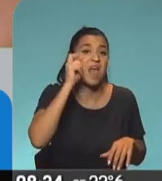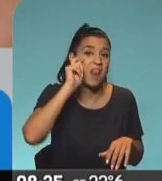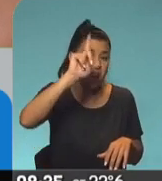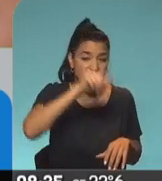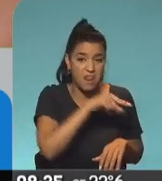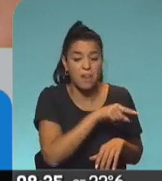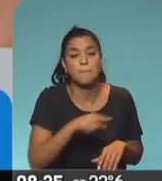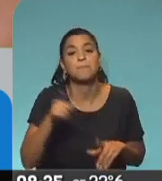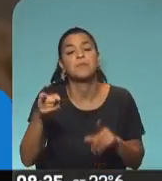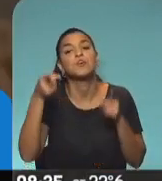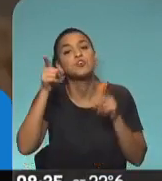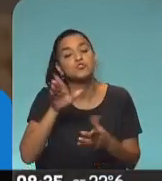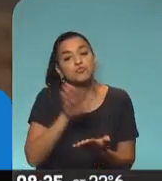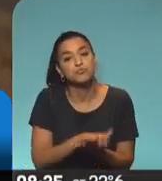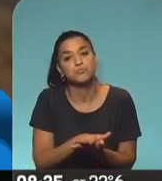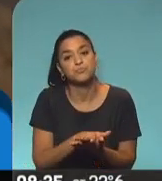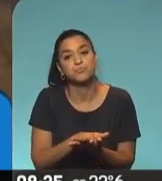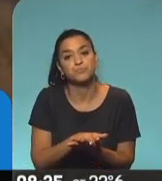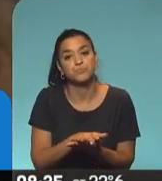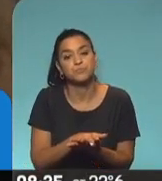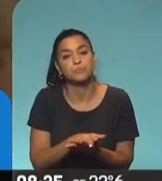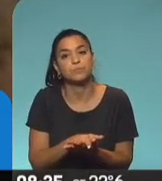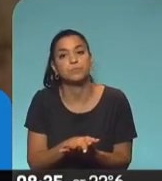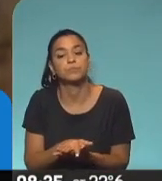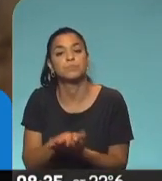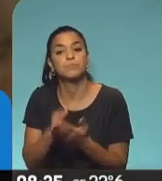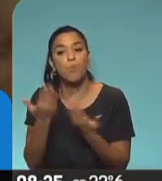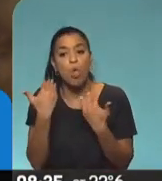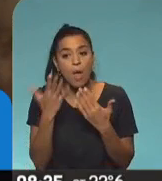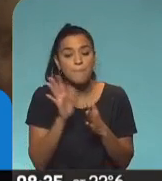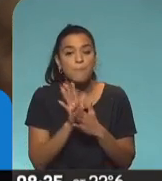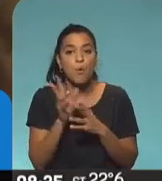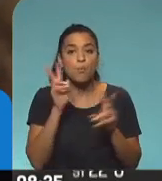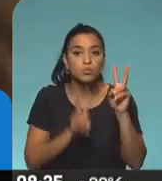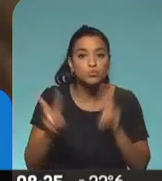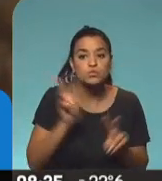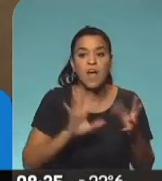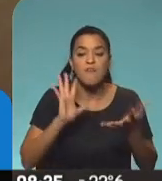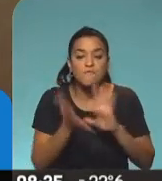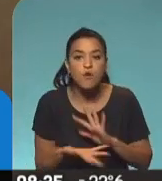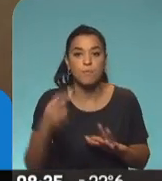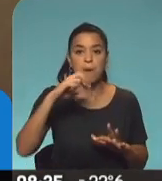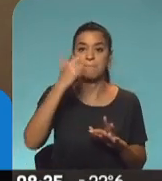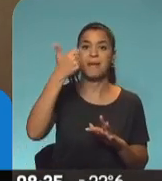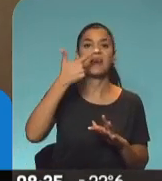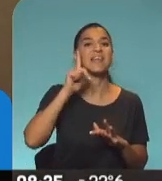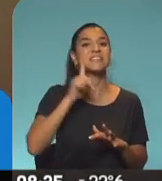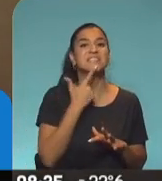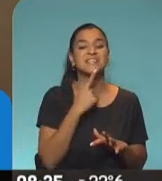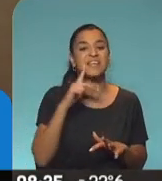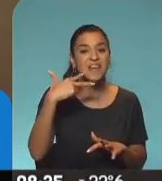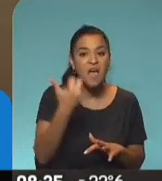Creo que en tanto y en cuanto podamos encontrar un camino donde los palestinos sean gobernados por